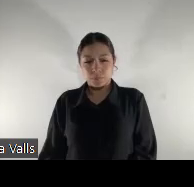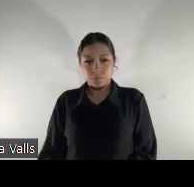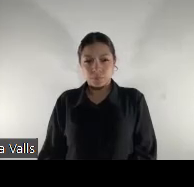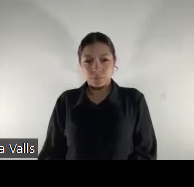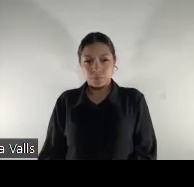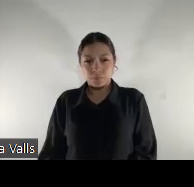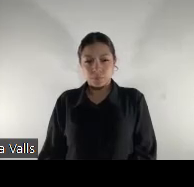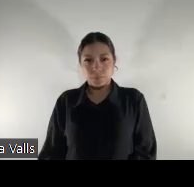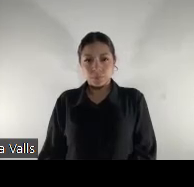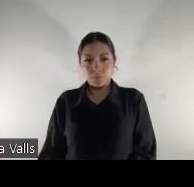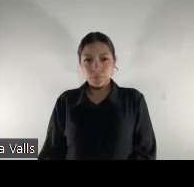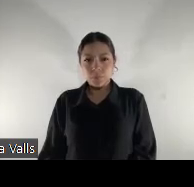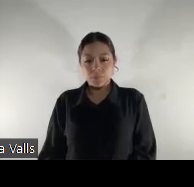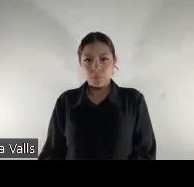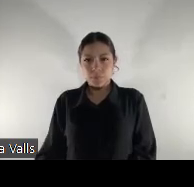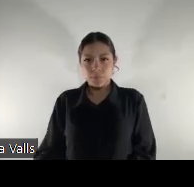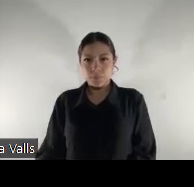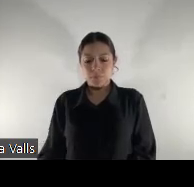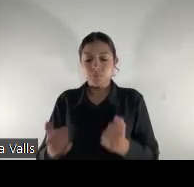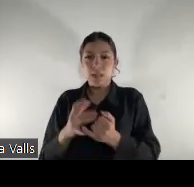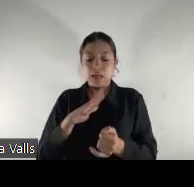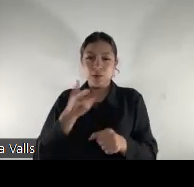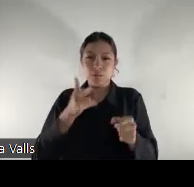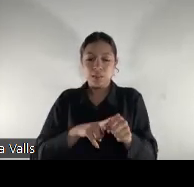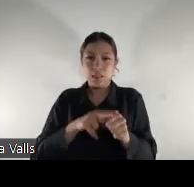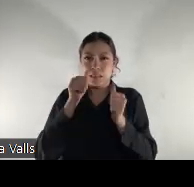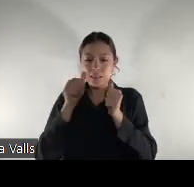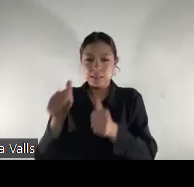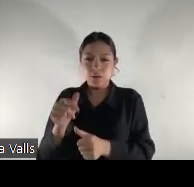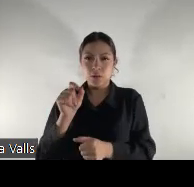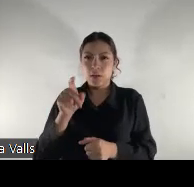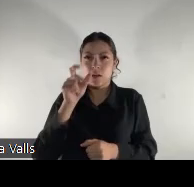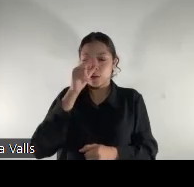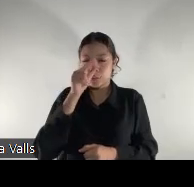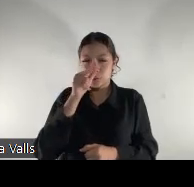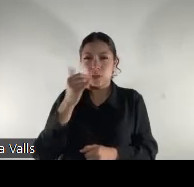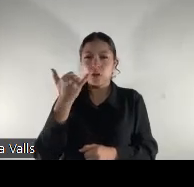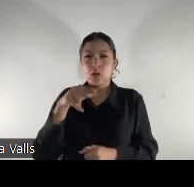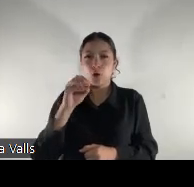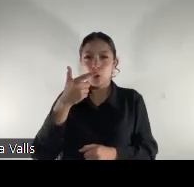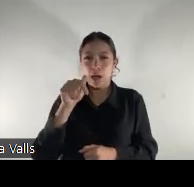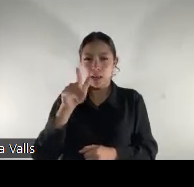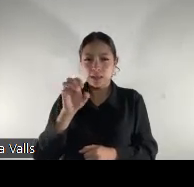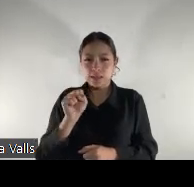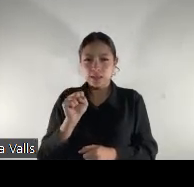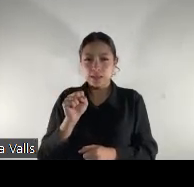Tenemos clínicas de atención, como bien dijo la doctora Mara, en Navojoa, Hermosillo y Nogales. Aquí profundizo en